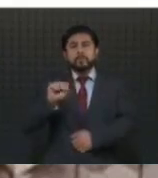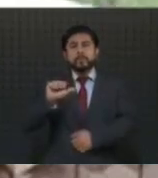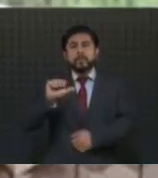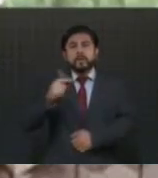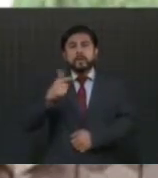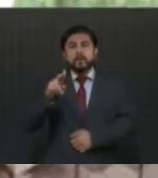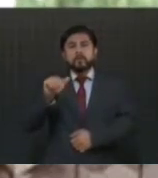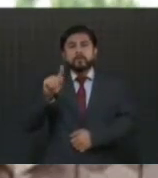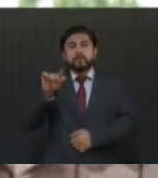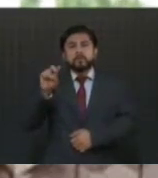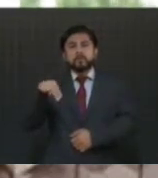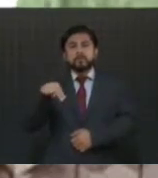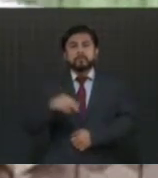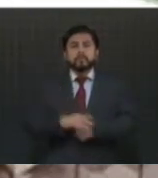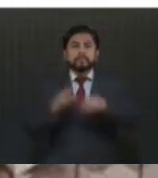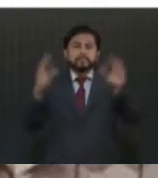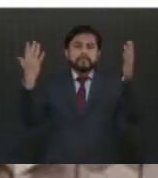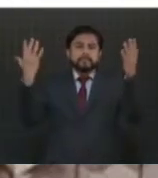Longoria.